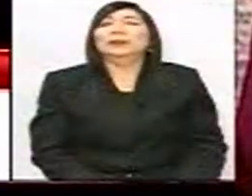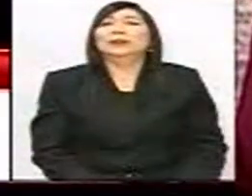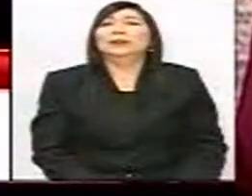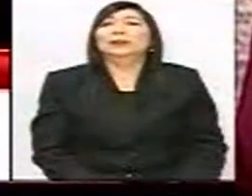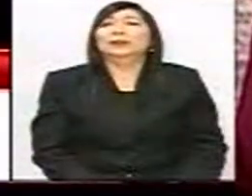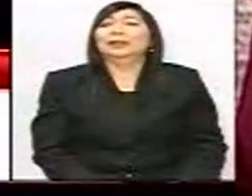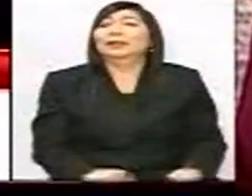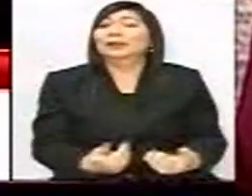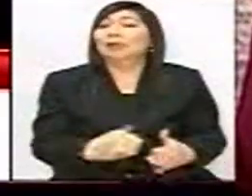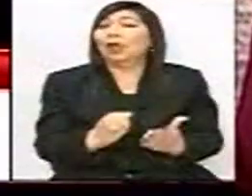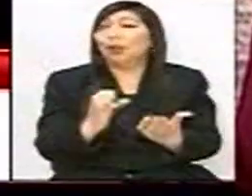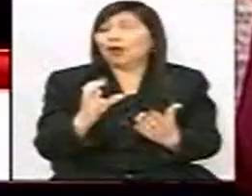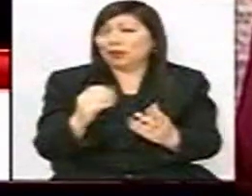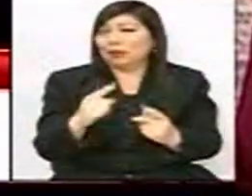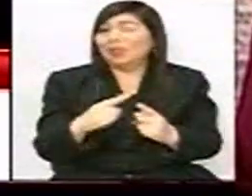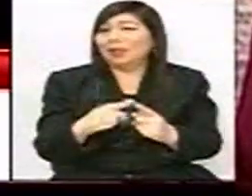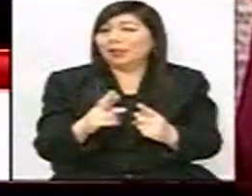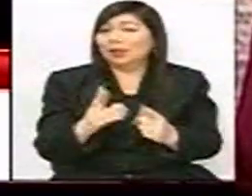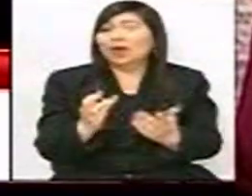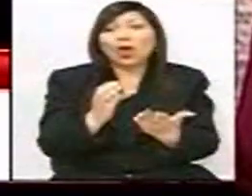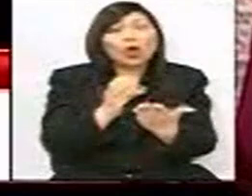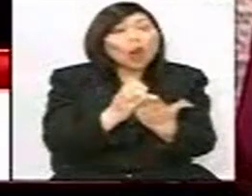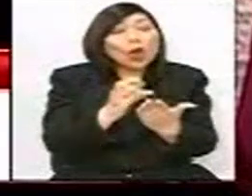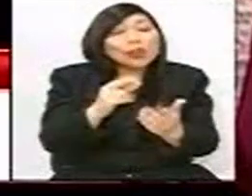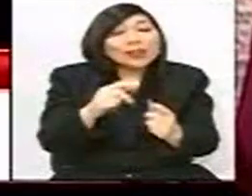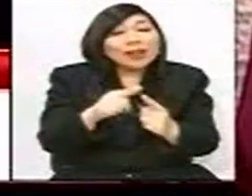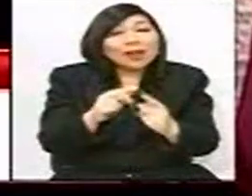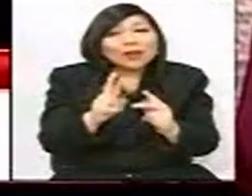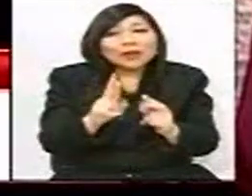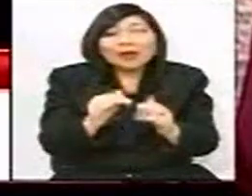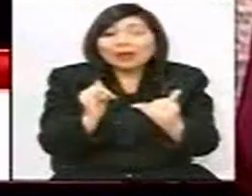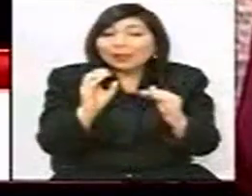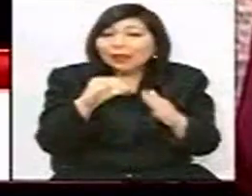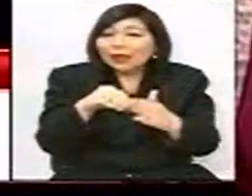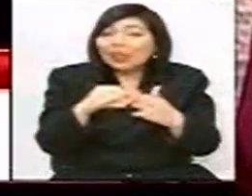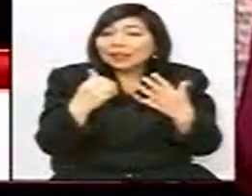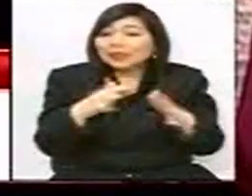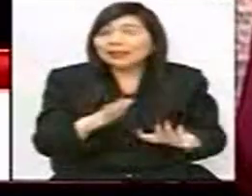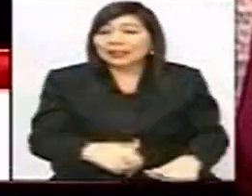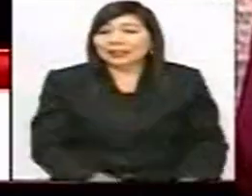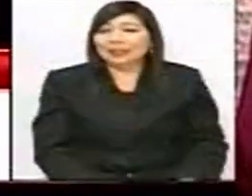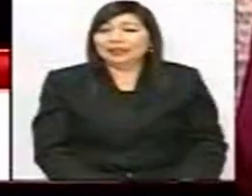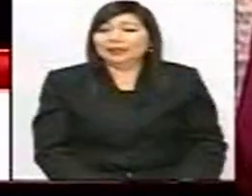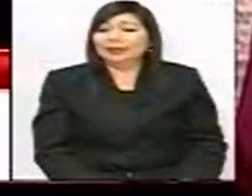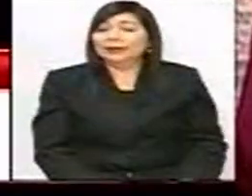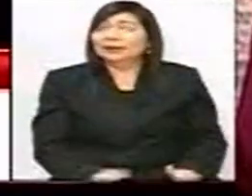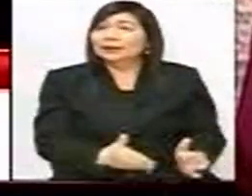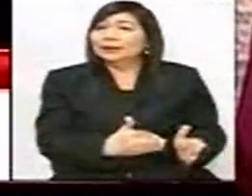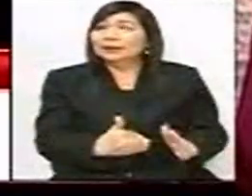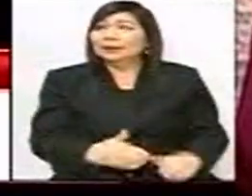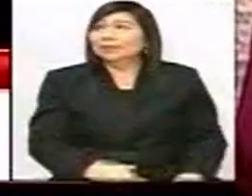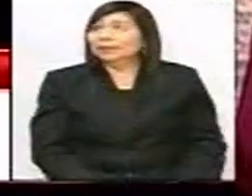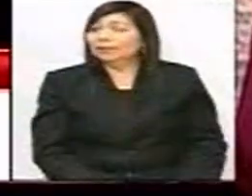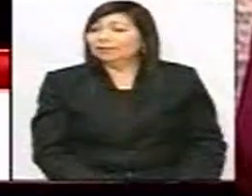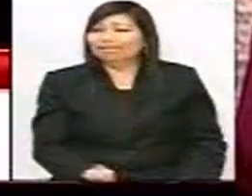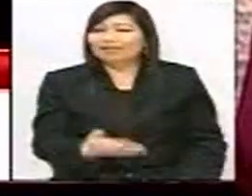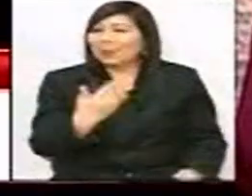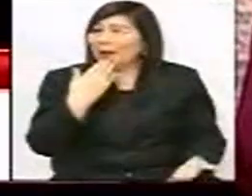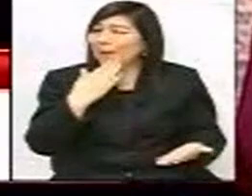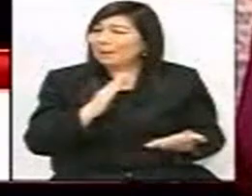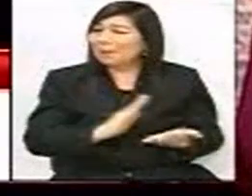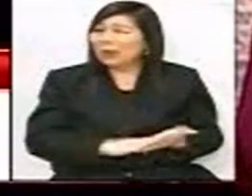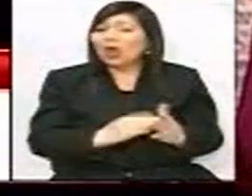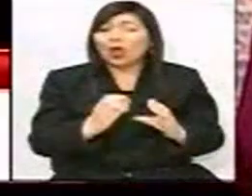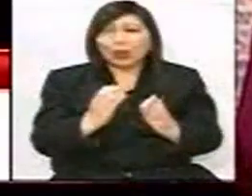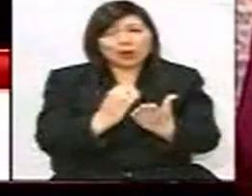decisión. Ya la Contraloría lo ha dicho. La Contraloría dice que han estado aplicando indebidamente las tarifas. ¿Eso es una infracción al